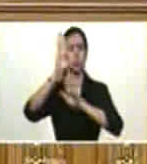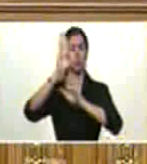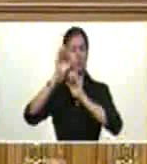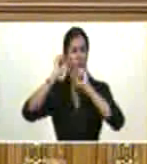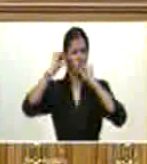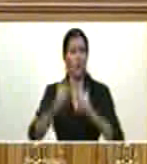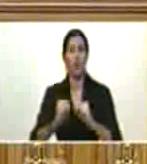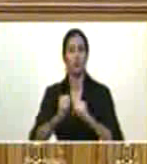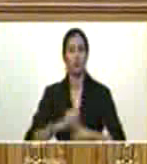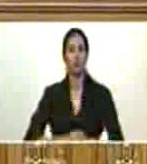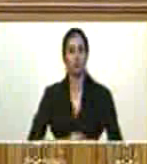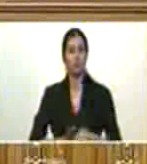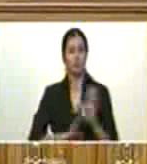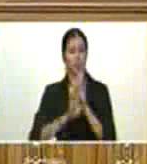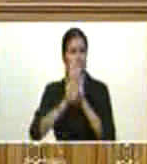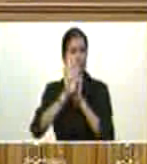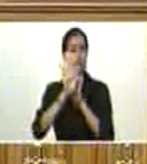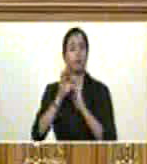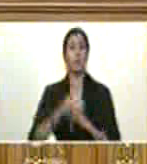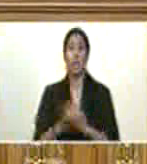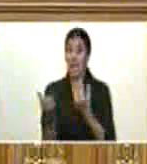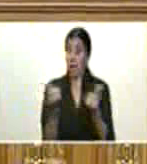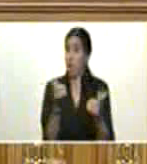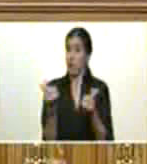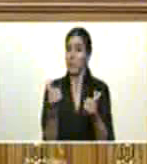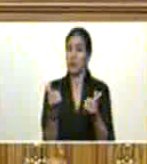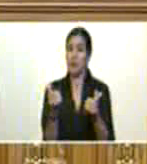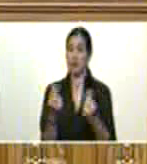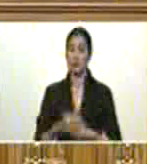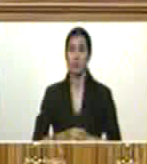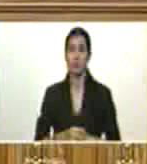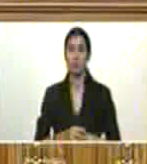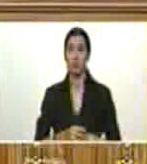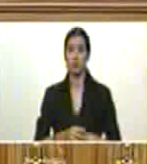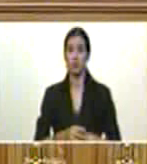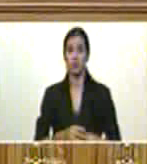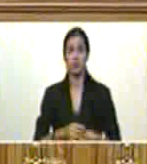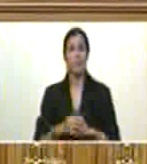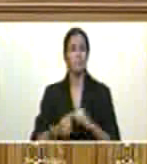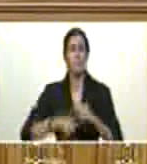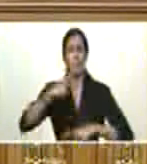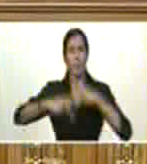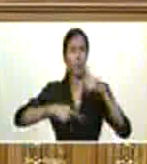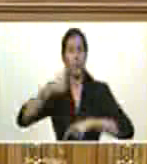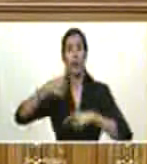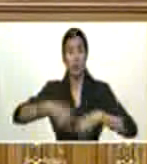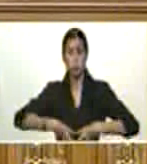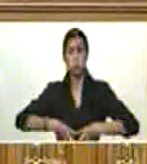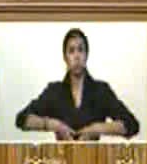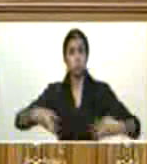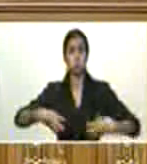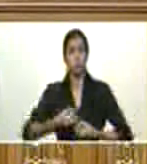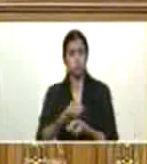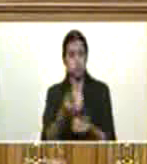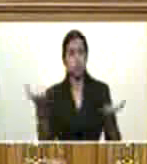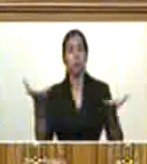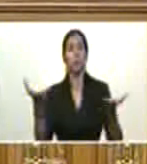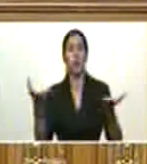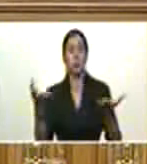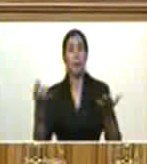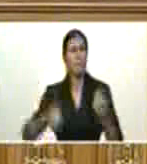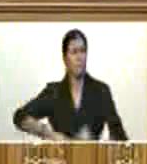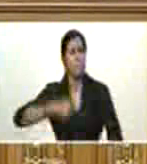creciente, de una economía que genere riquezas para ser distribuidas, que genere